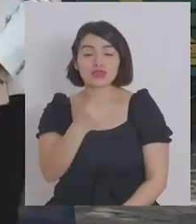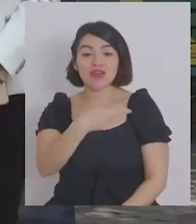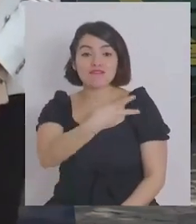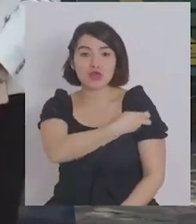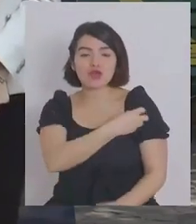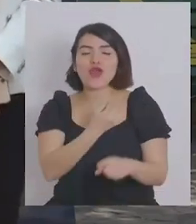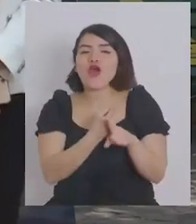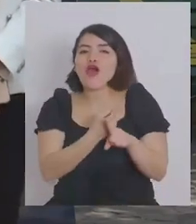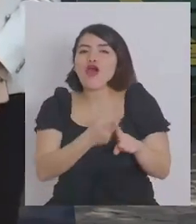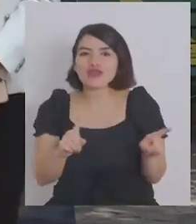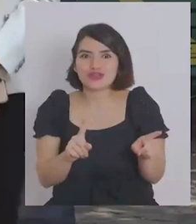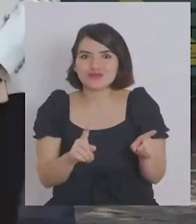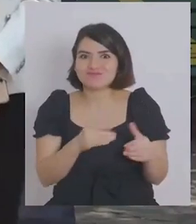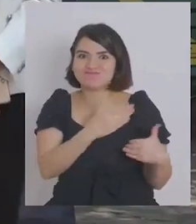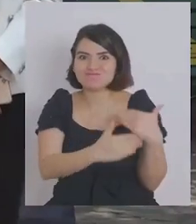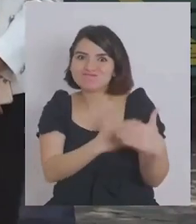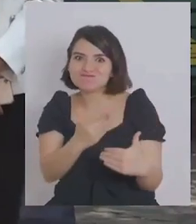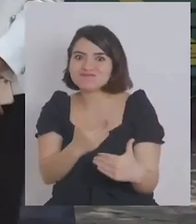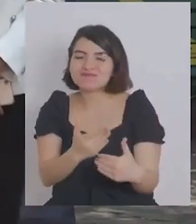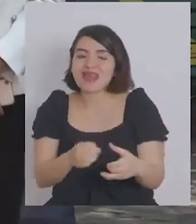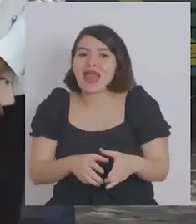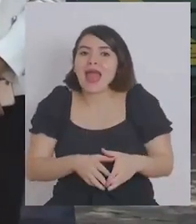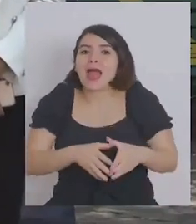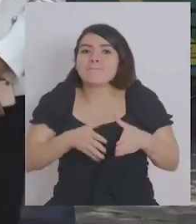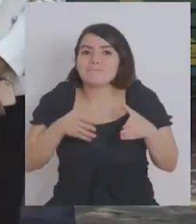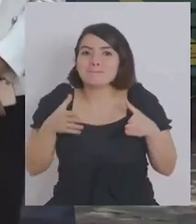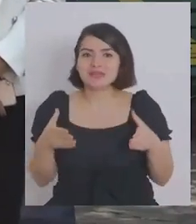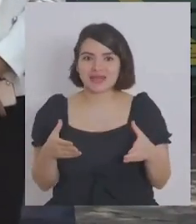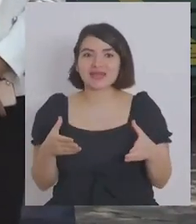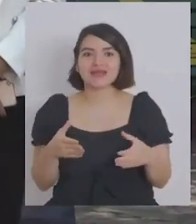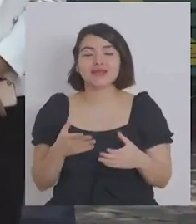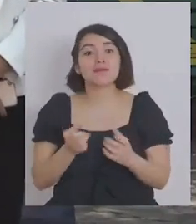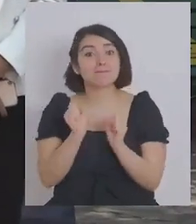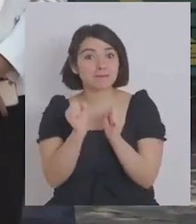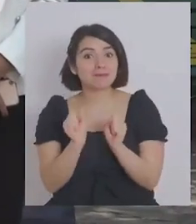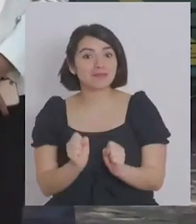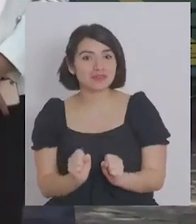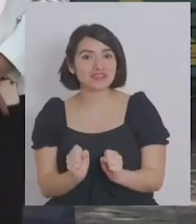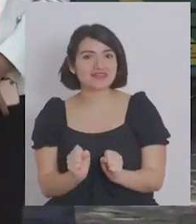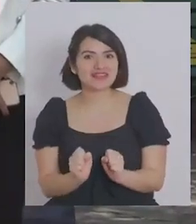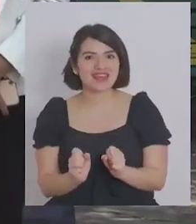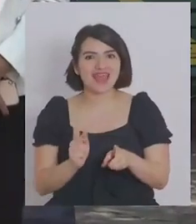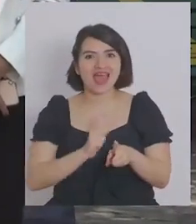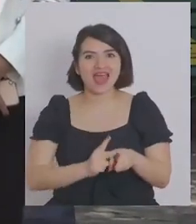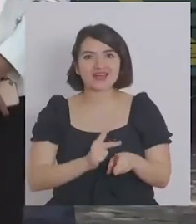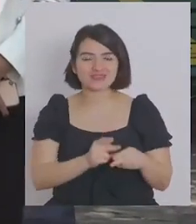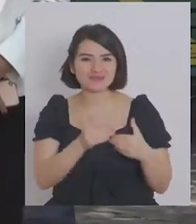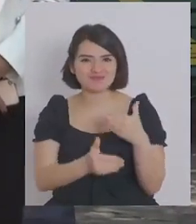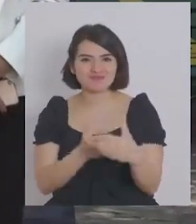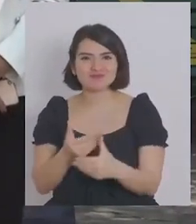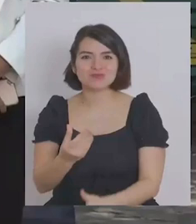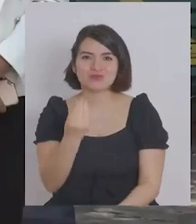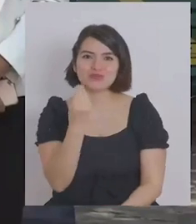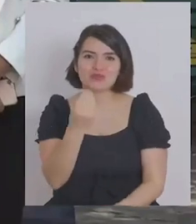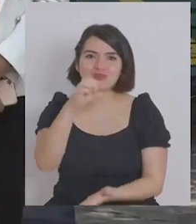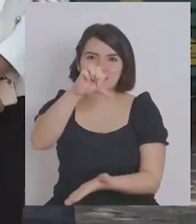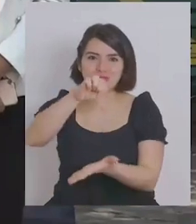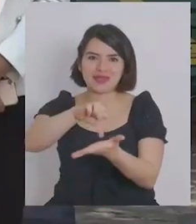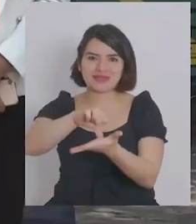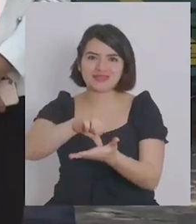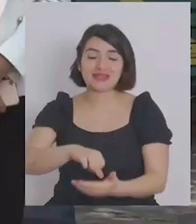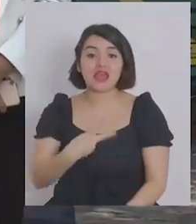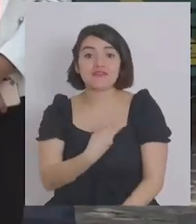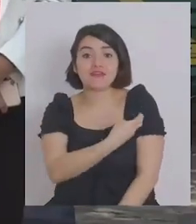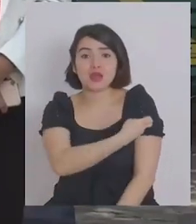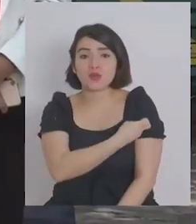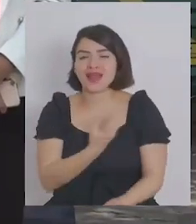de acción por lo tanto se amplía también la cantidad de posibilidades de mecanismo de acción lo que también es muy bueno para el país está una buena